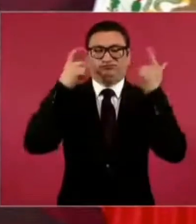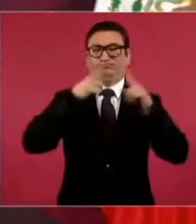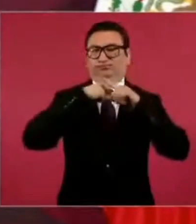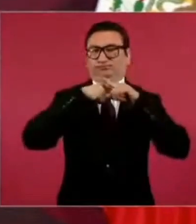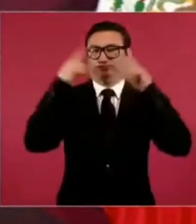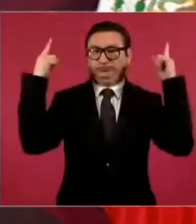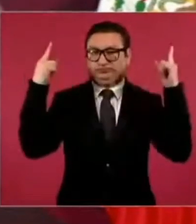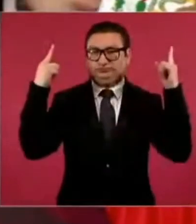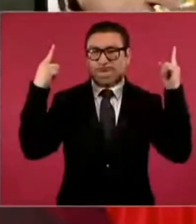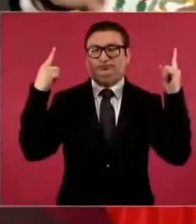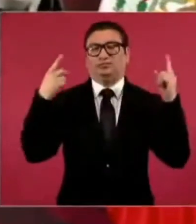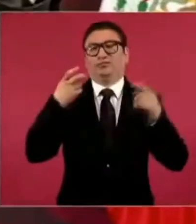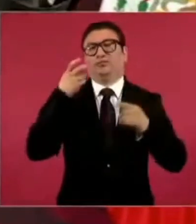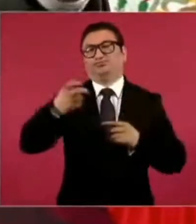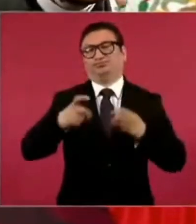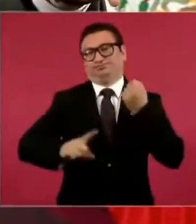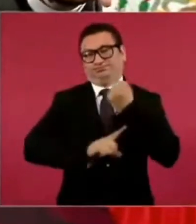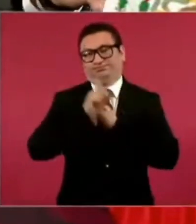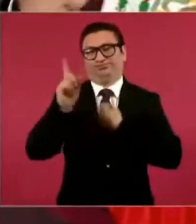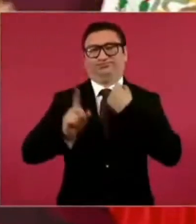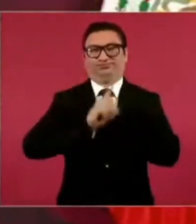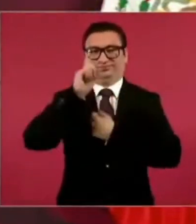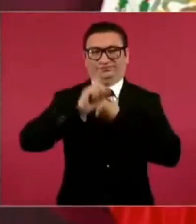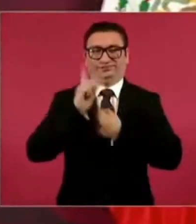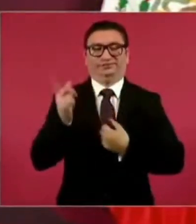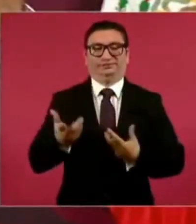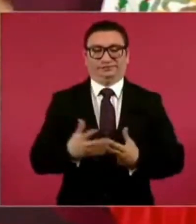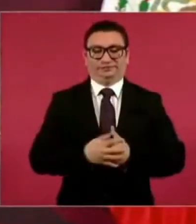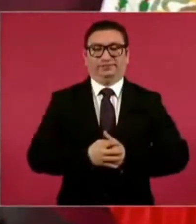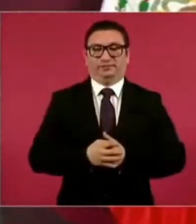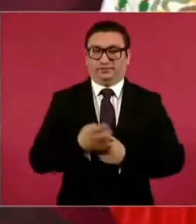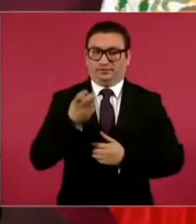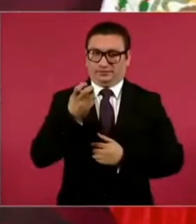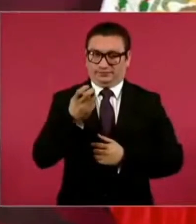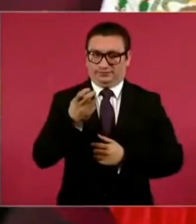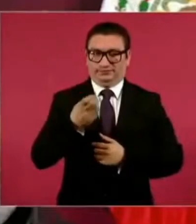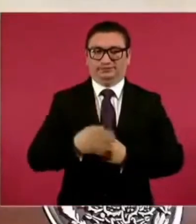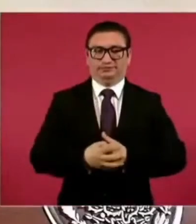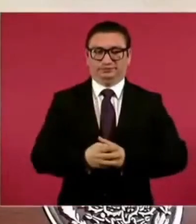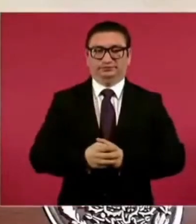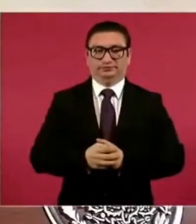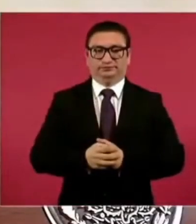Entonces ya se vino esta crisis. Pero es eso. Ahora,